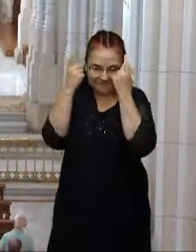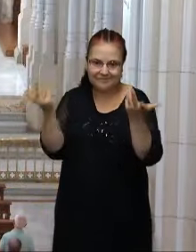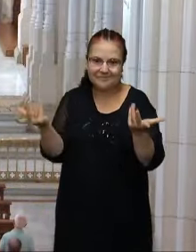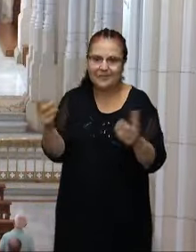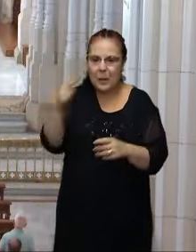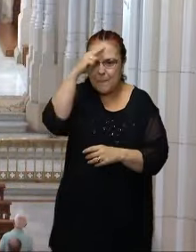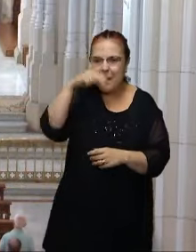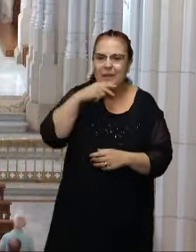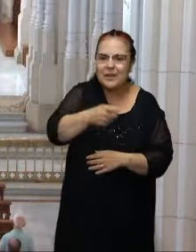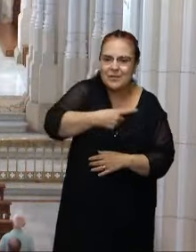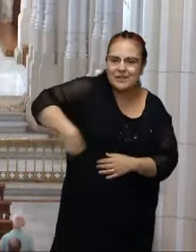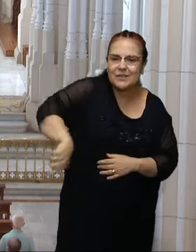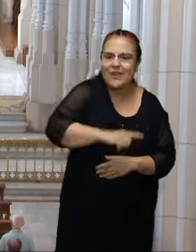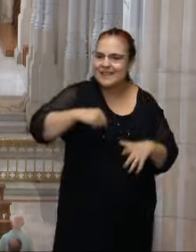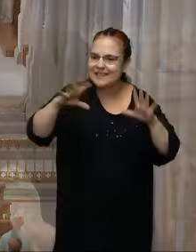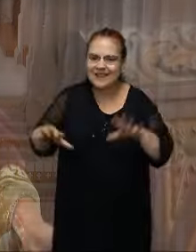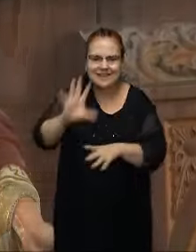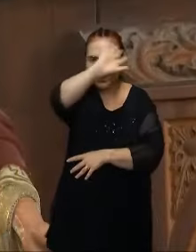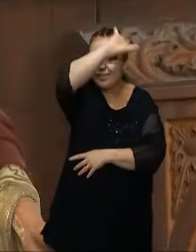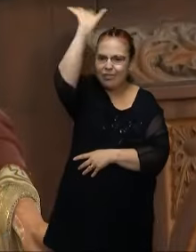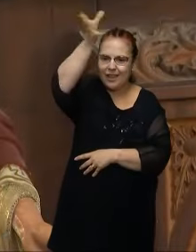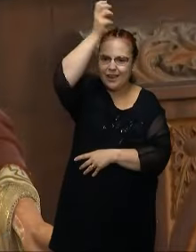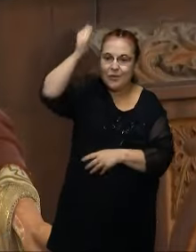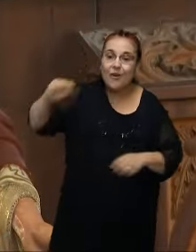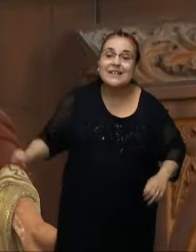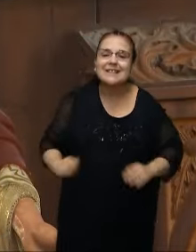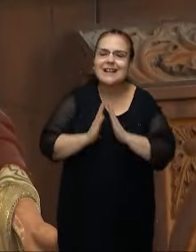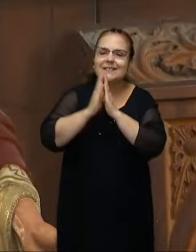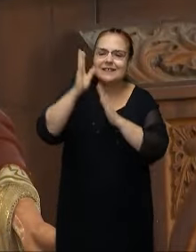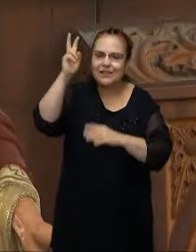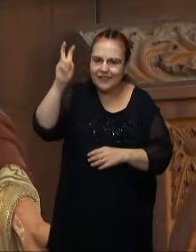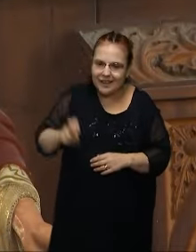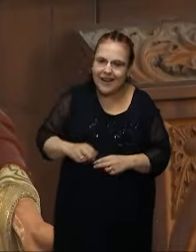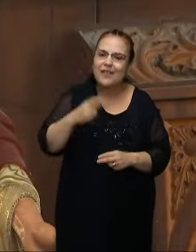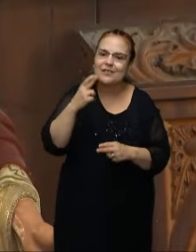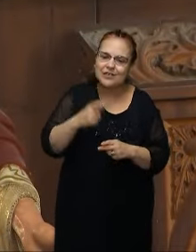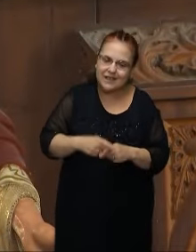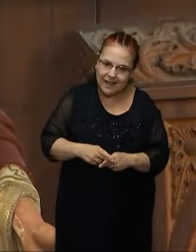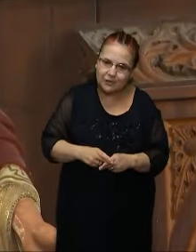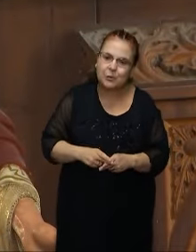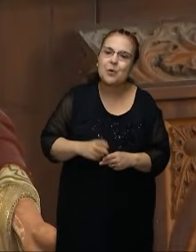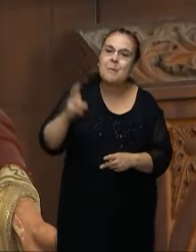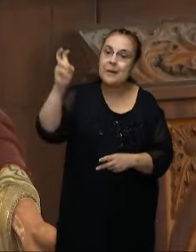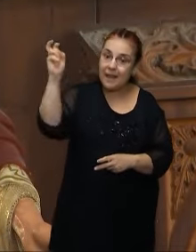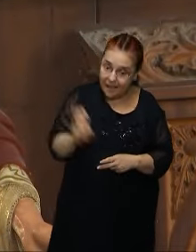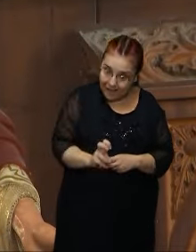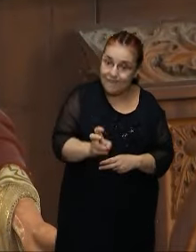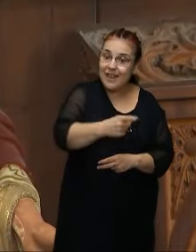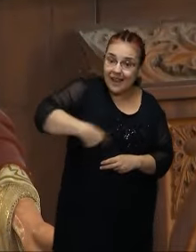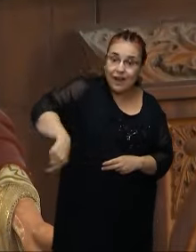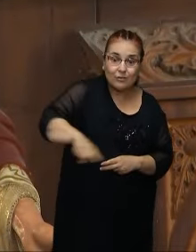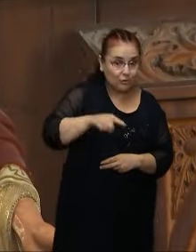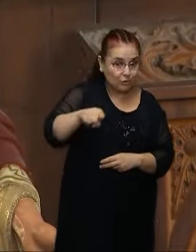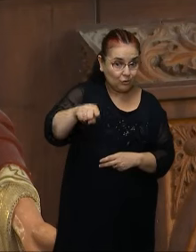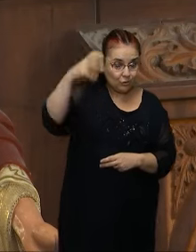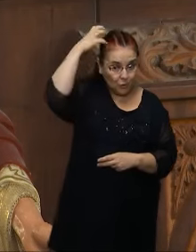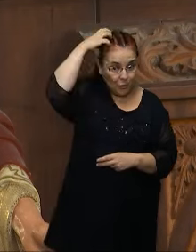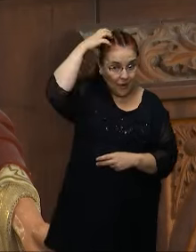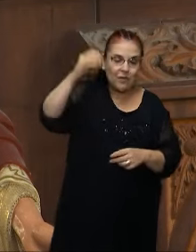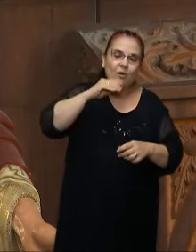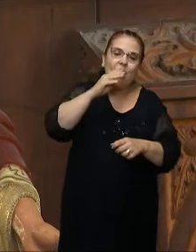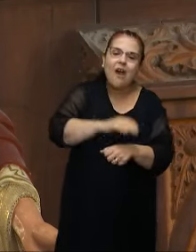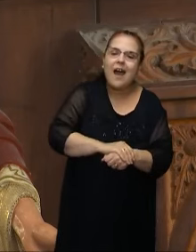enseñó. Padre nuestro que estás en el cielo, santificado sea tu nombre, venga a